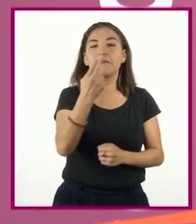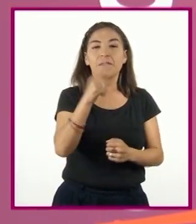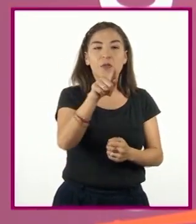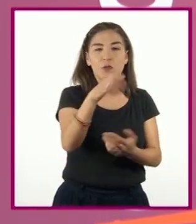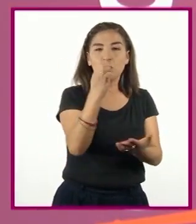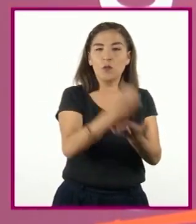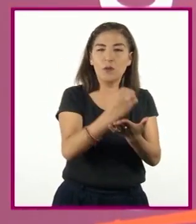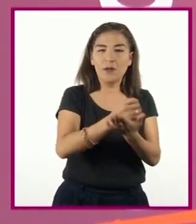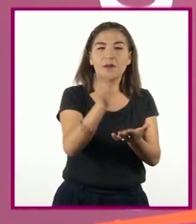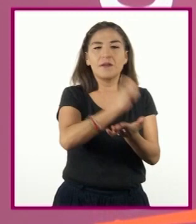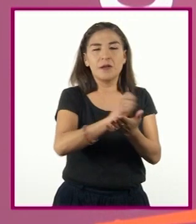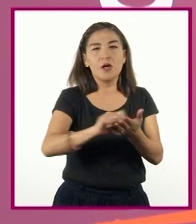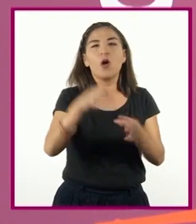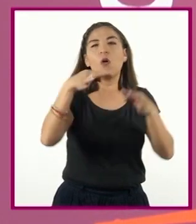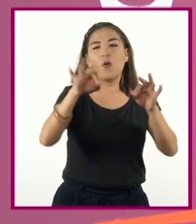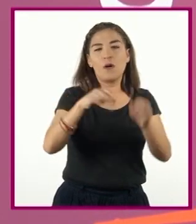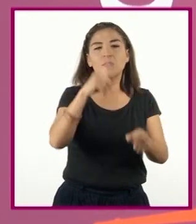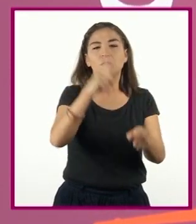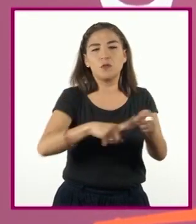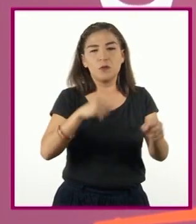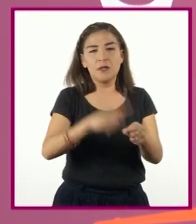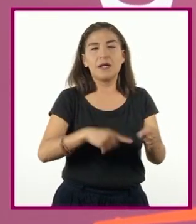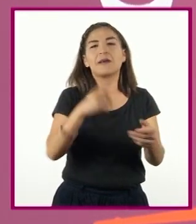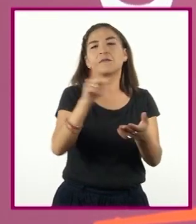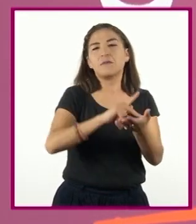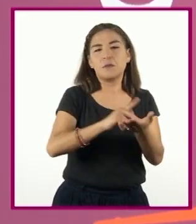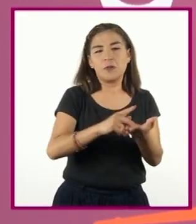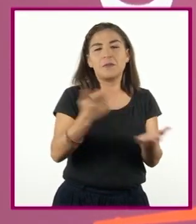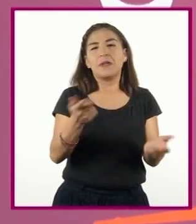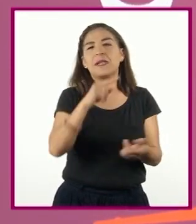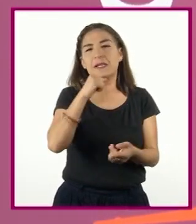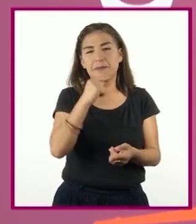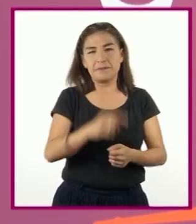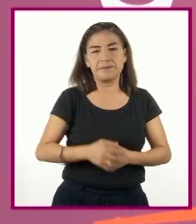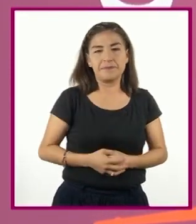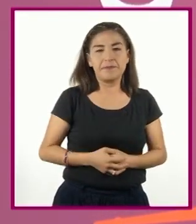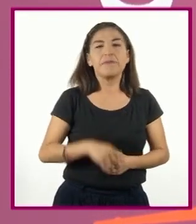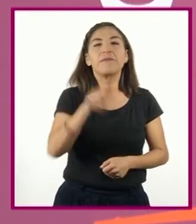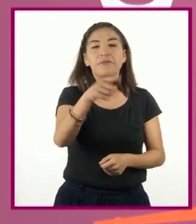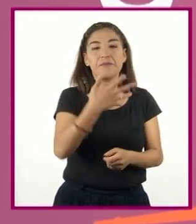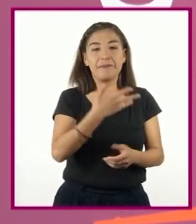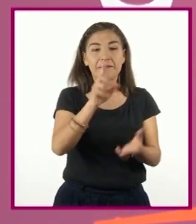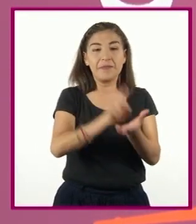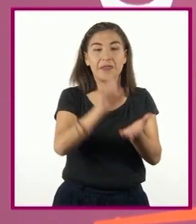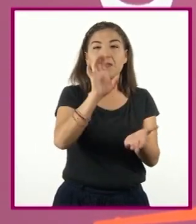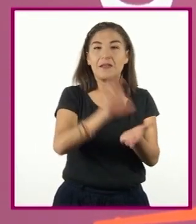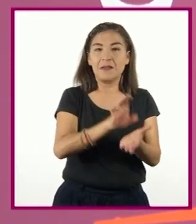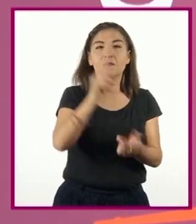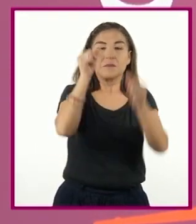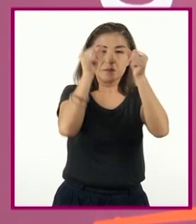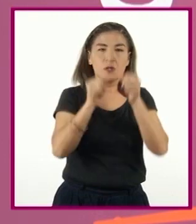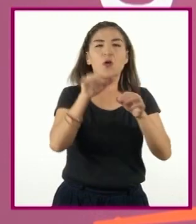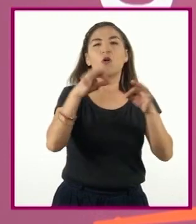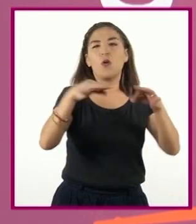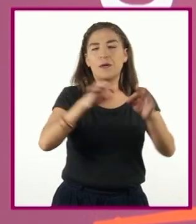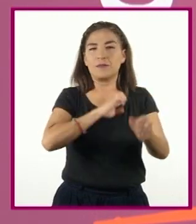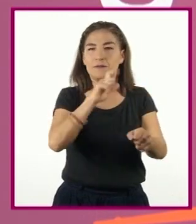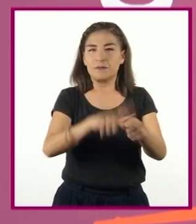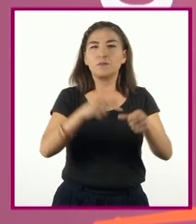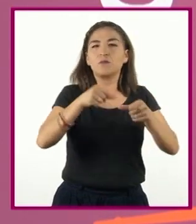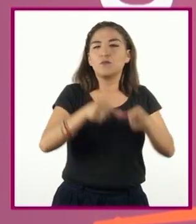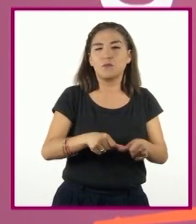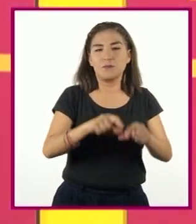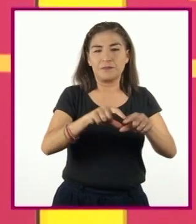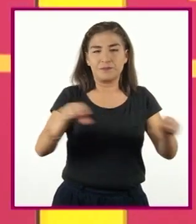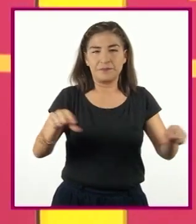de notas, hojas de colores, lápiz o bolígrafo. Si tienen discapacidad visual, preparen sus hojas Leyer, su punzón y su